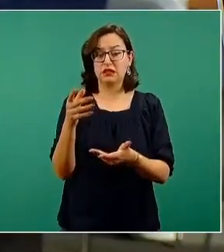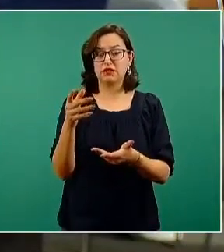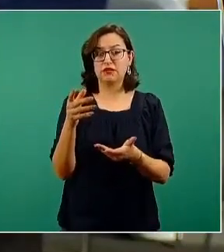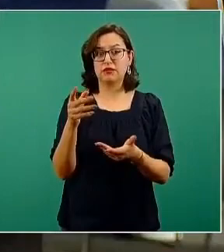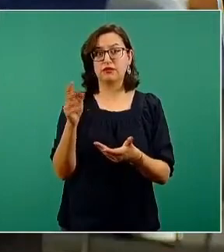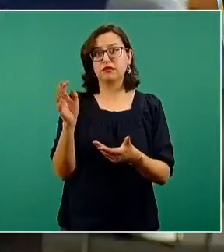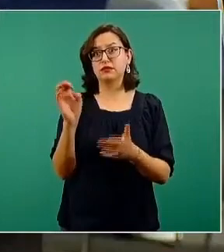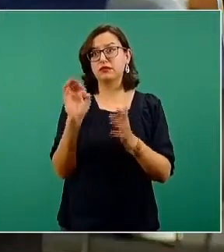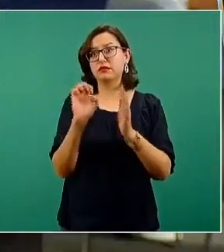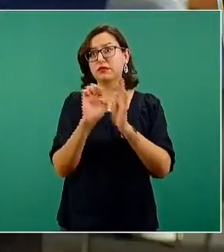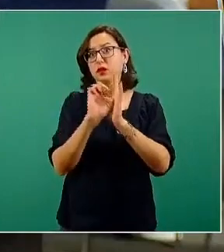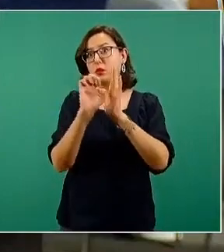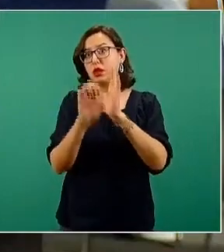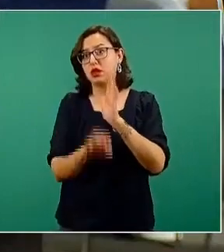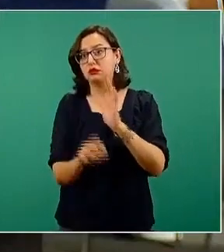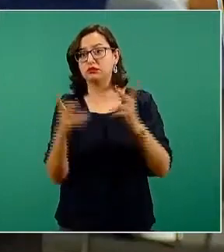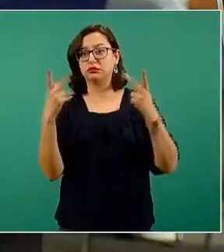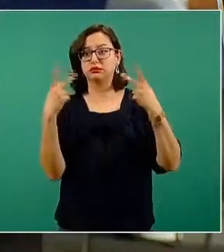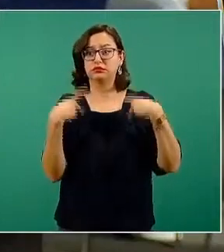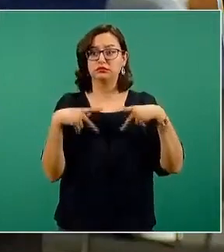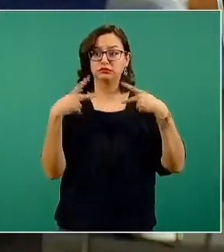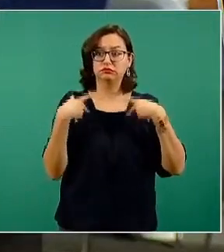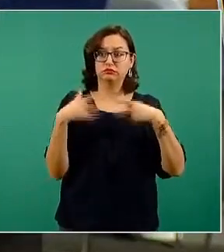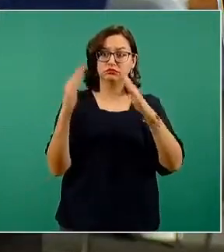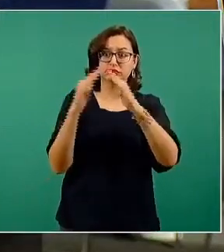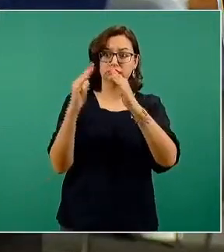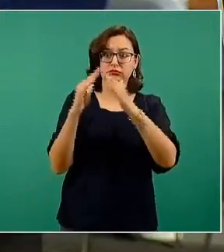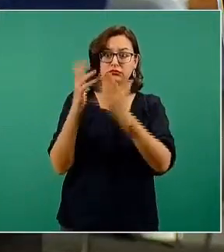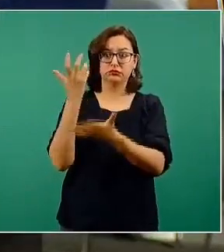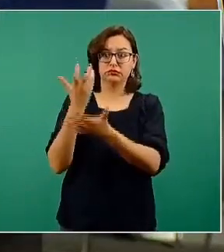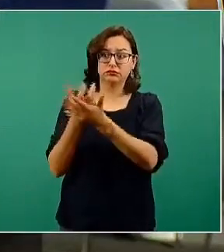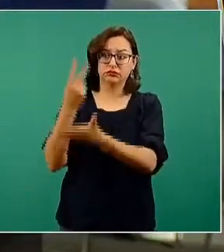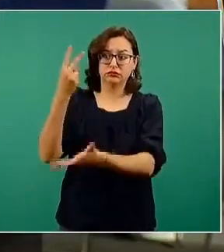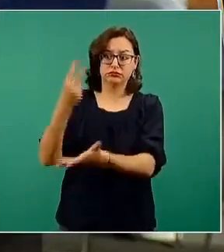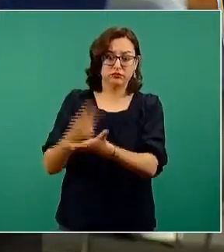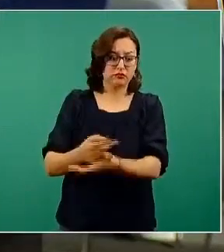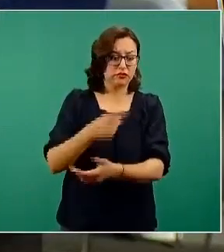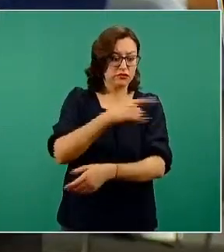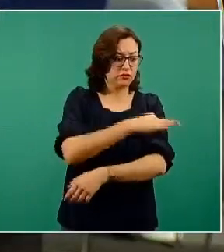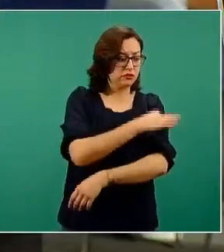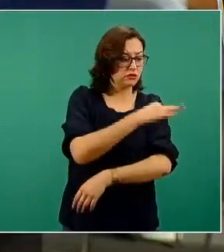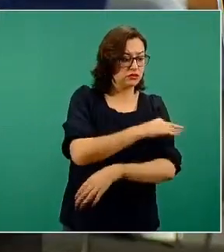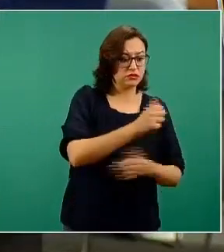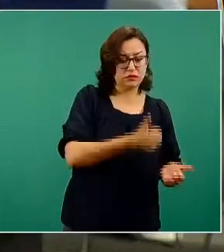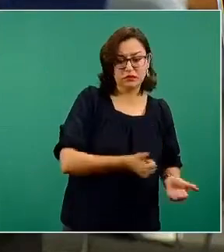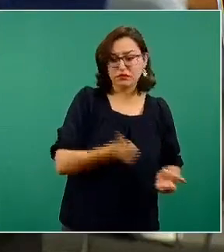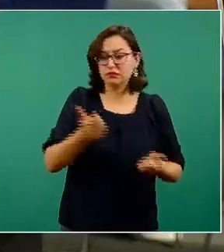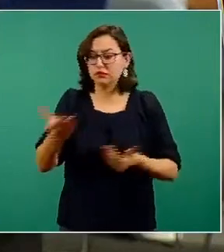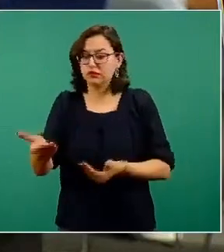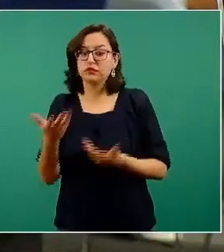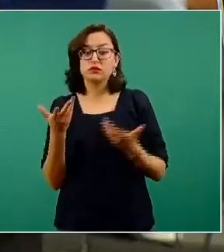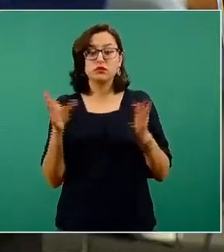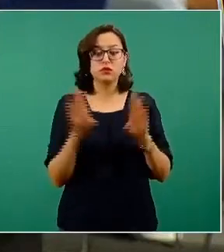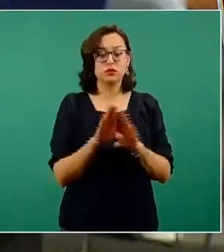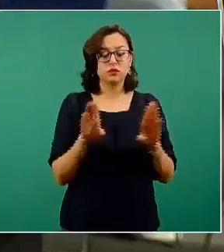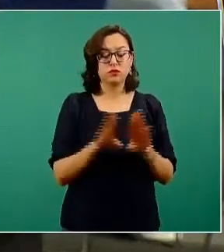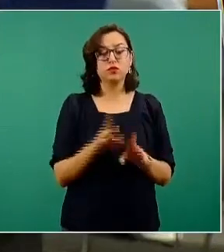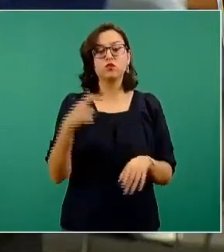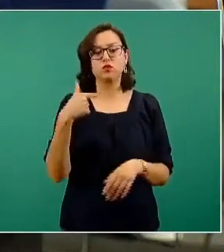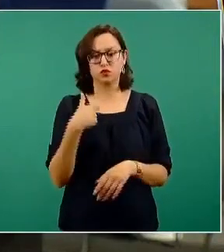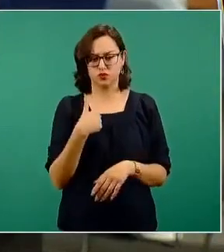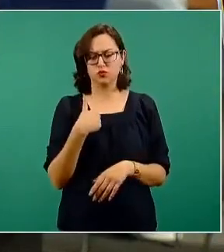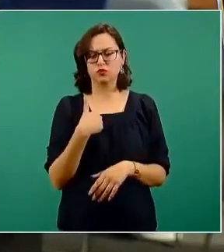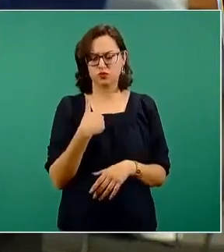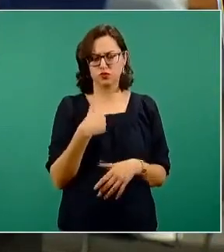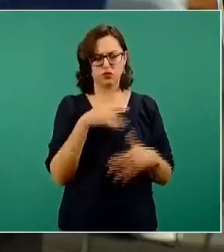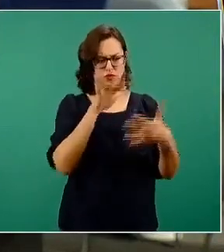postradas en cama? Y le pregunto esto porque leí la información técnica de las vacunas